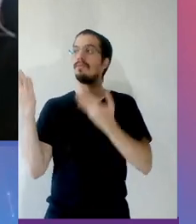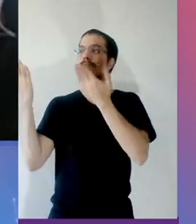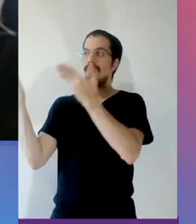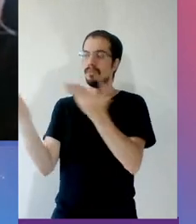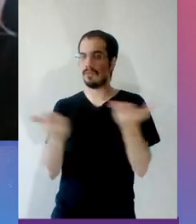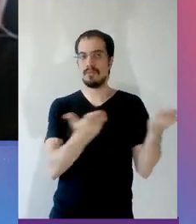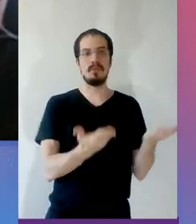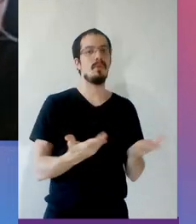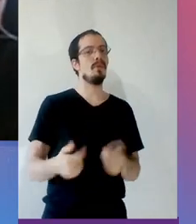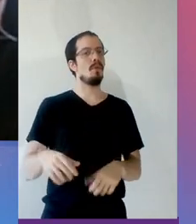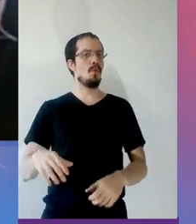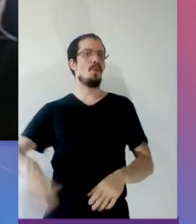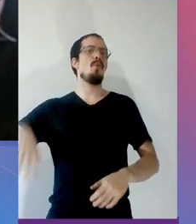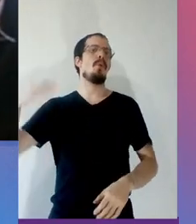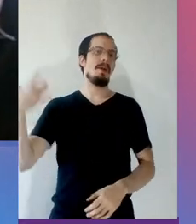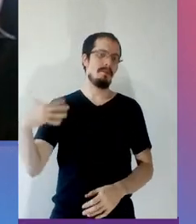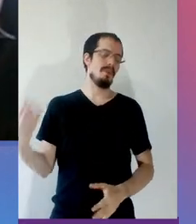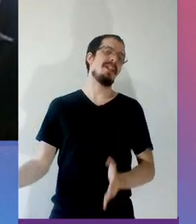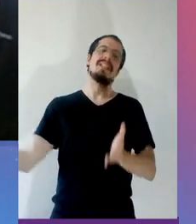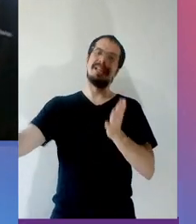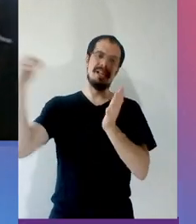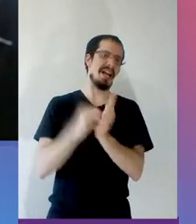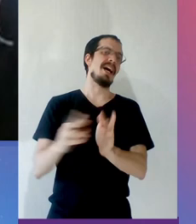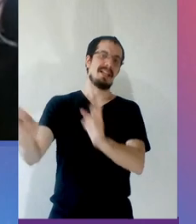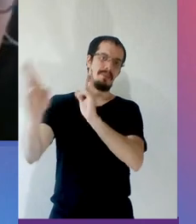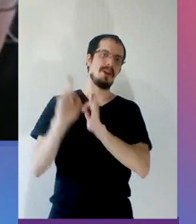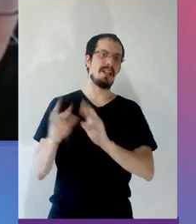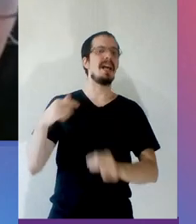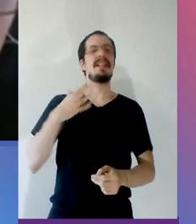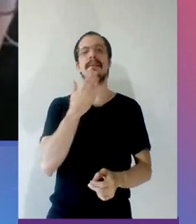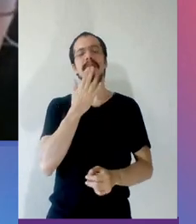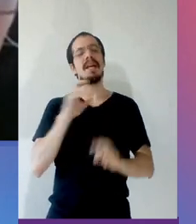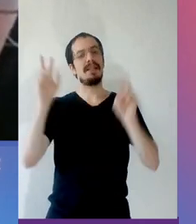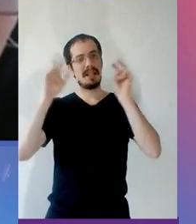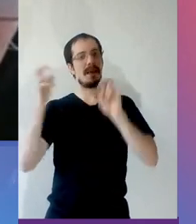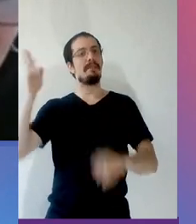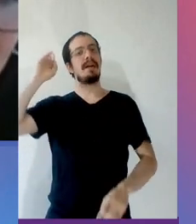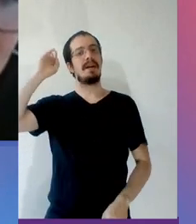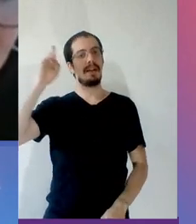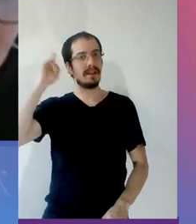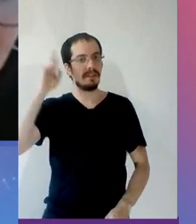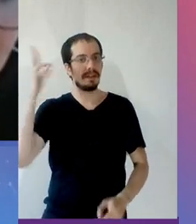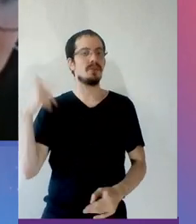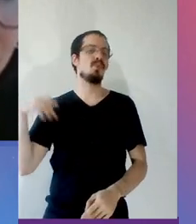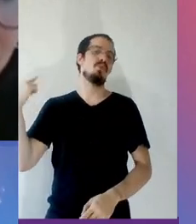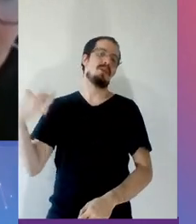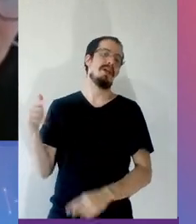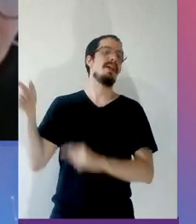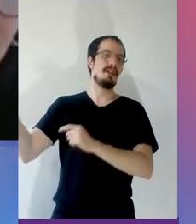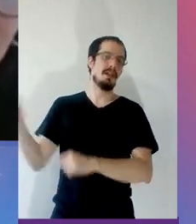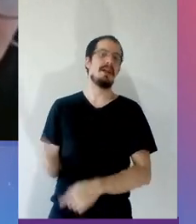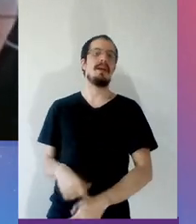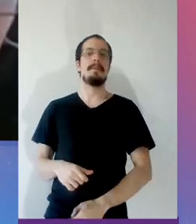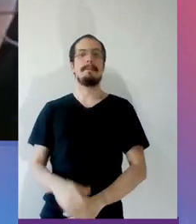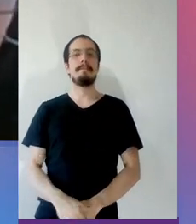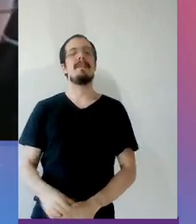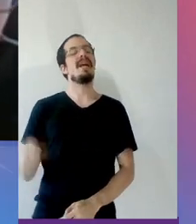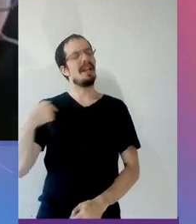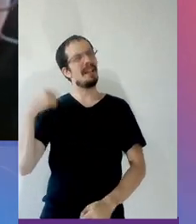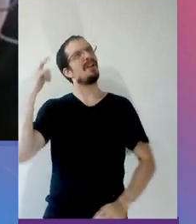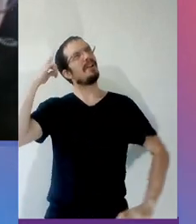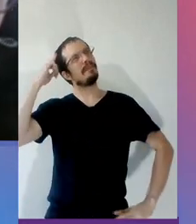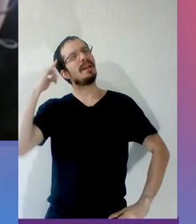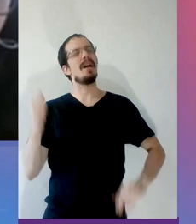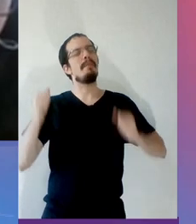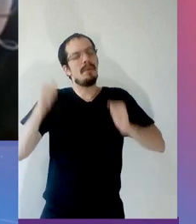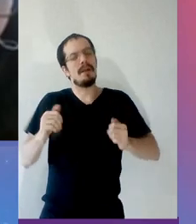sus grandes aportes y sus grandes reflexiones que sin duda nos permiten empezar a visualizar